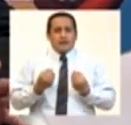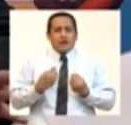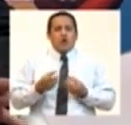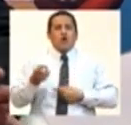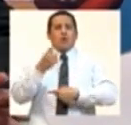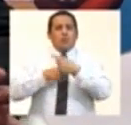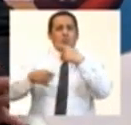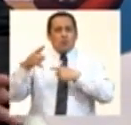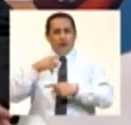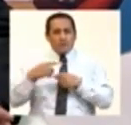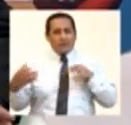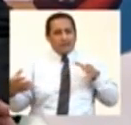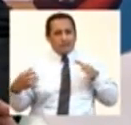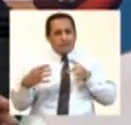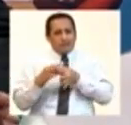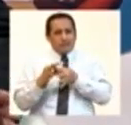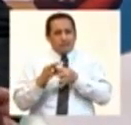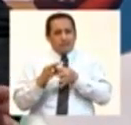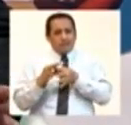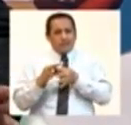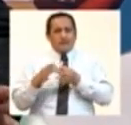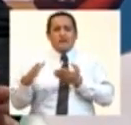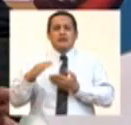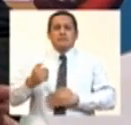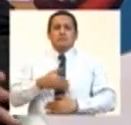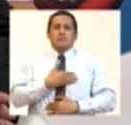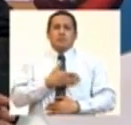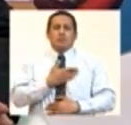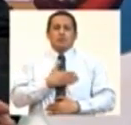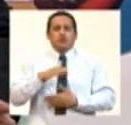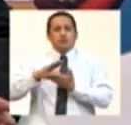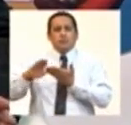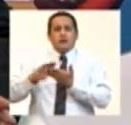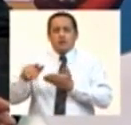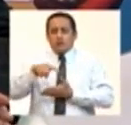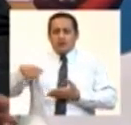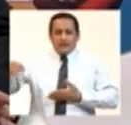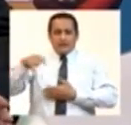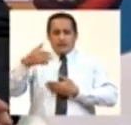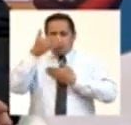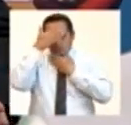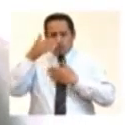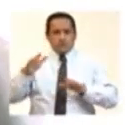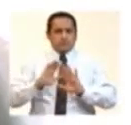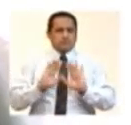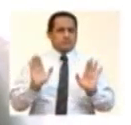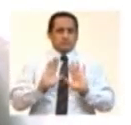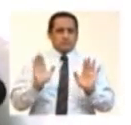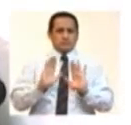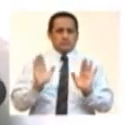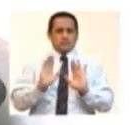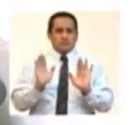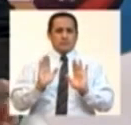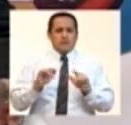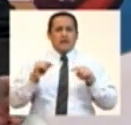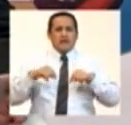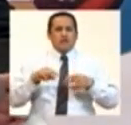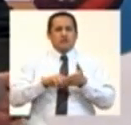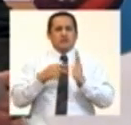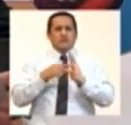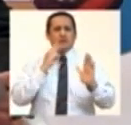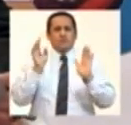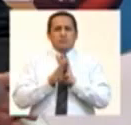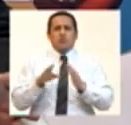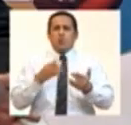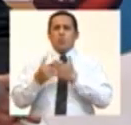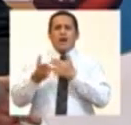qué reconciliarse ni perdonar a los terroristas, ¿no? Y además que no hablamos